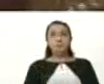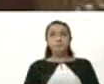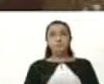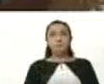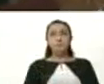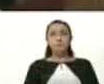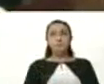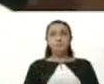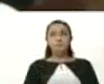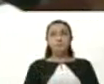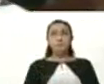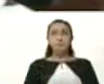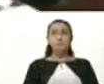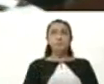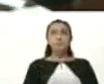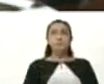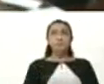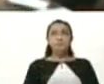Hemos subido, Iván y yo,